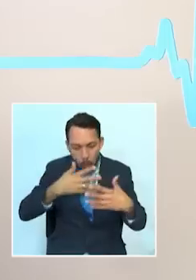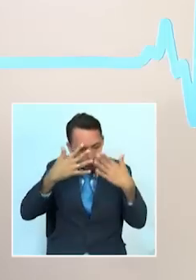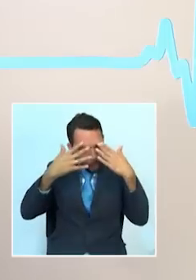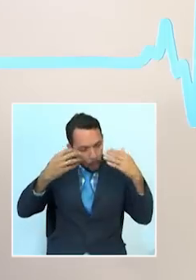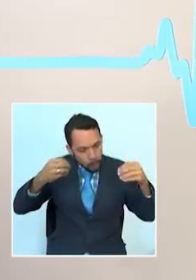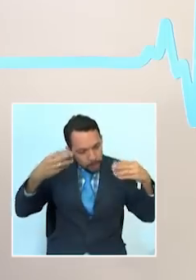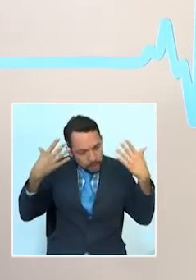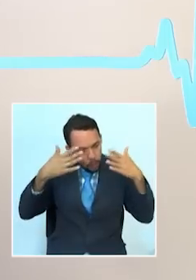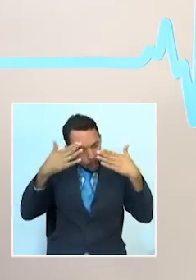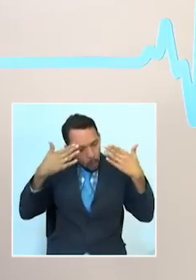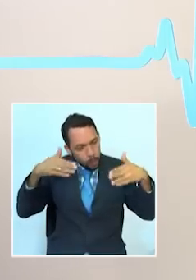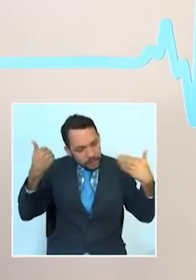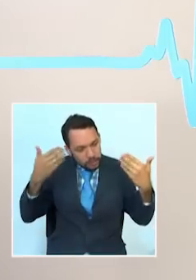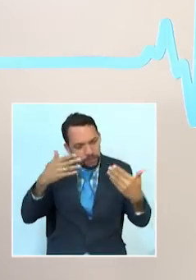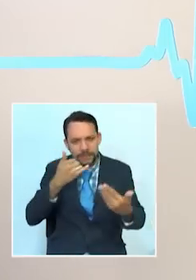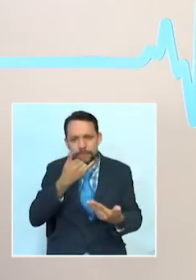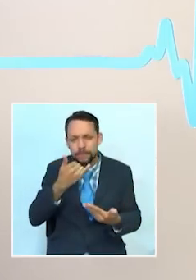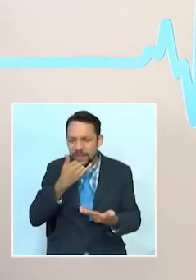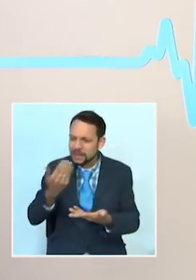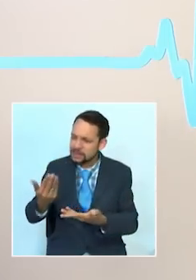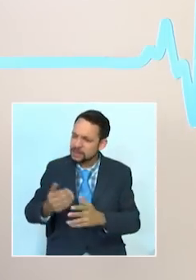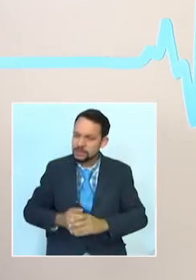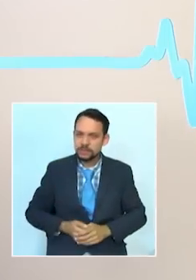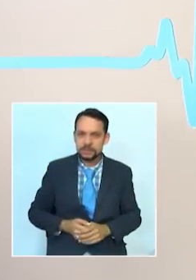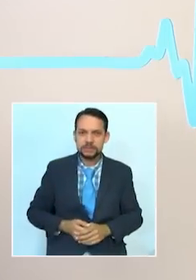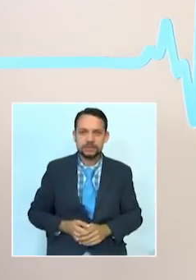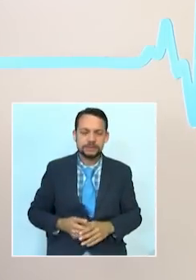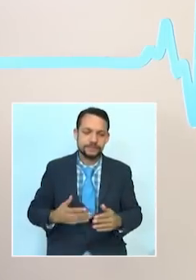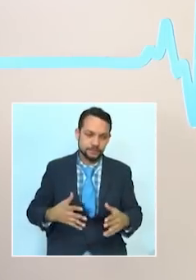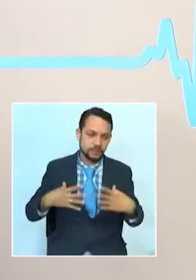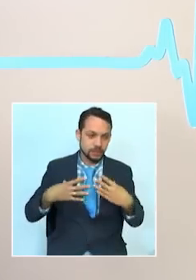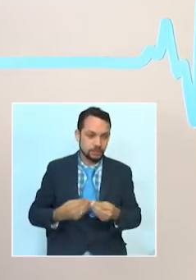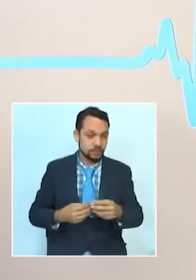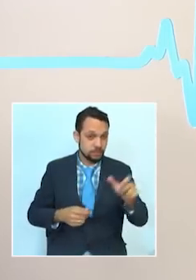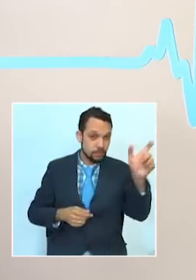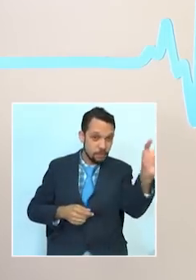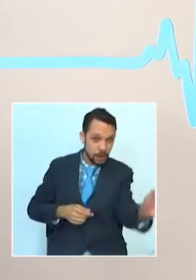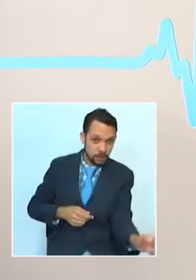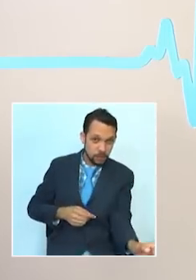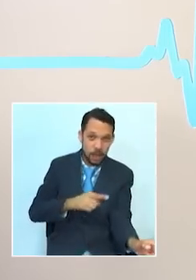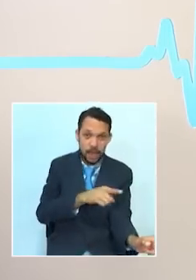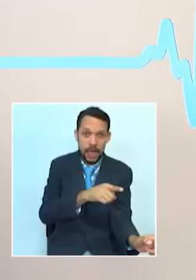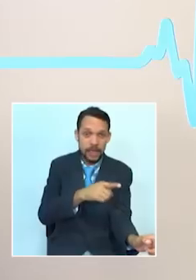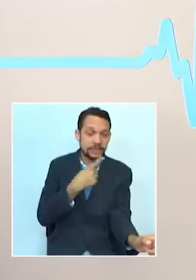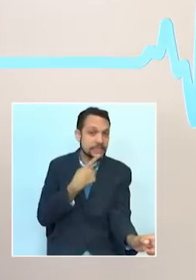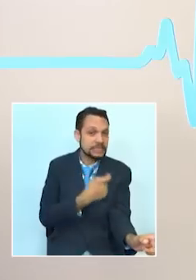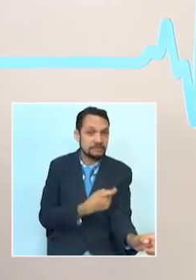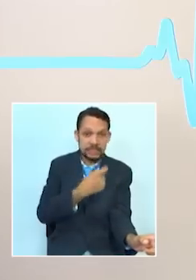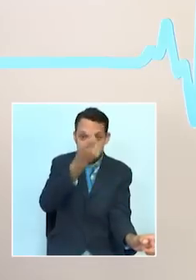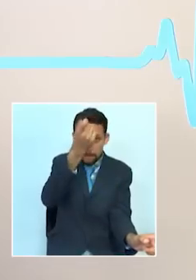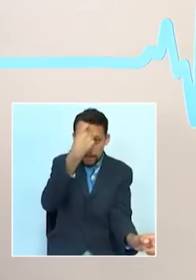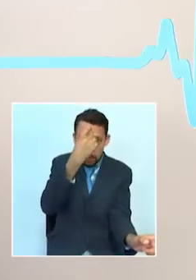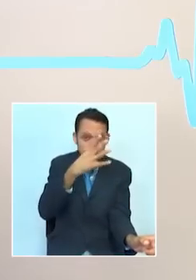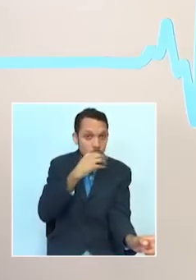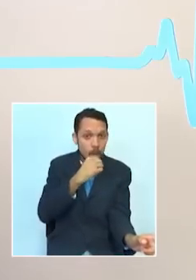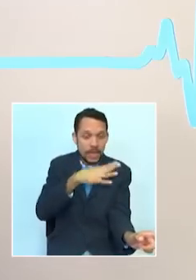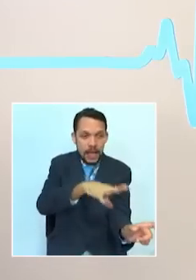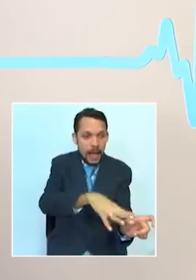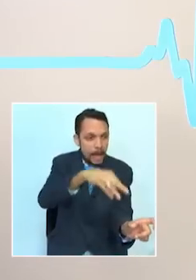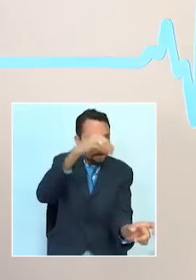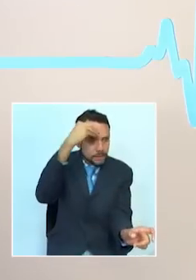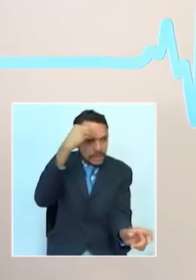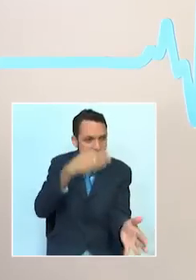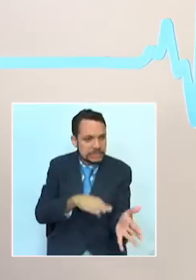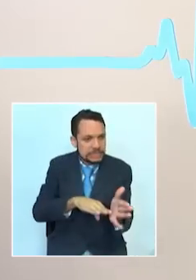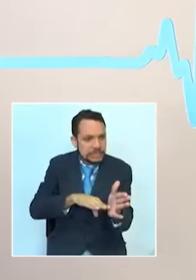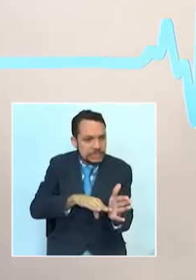bien aquí cuando eh empezamos o vemos personas con un poco de dificultad en el aprendizaje hay que empezar